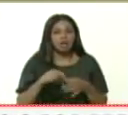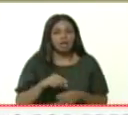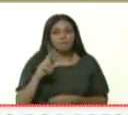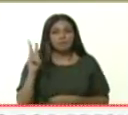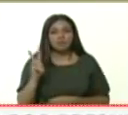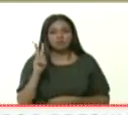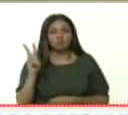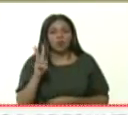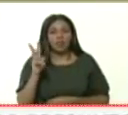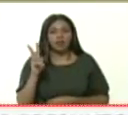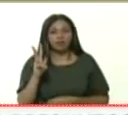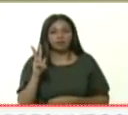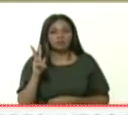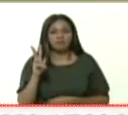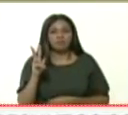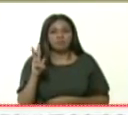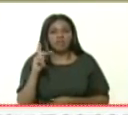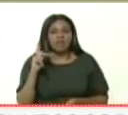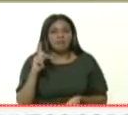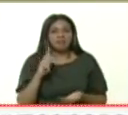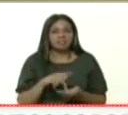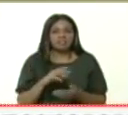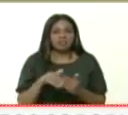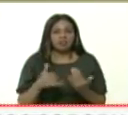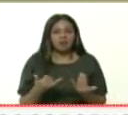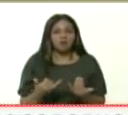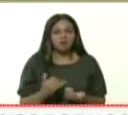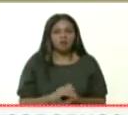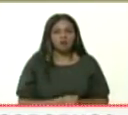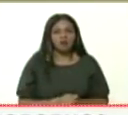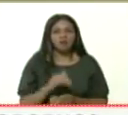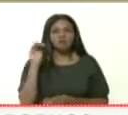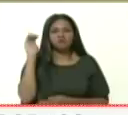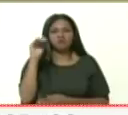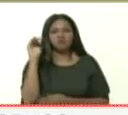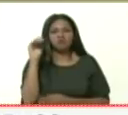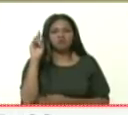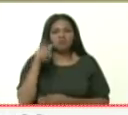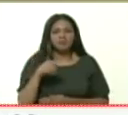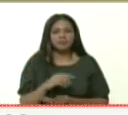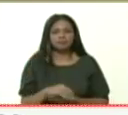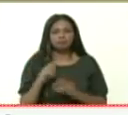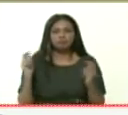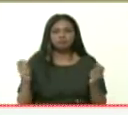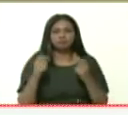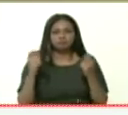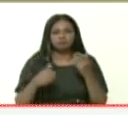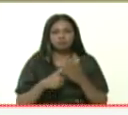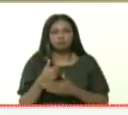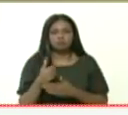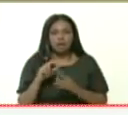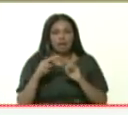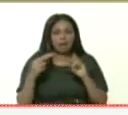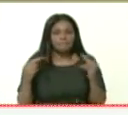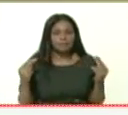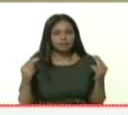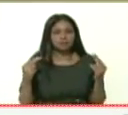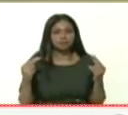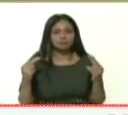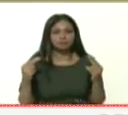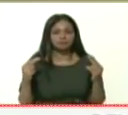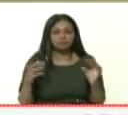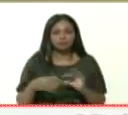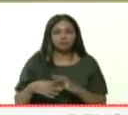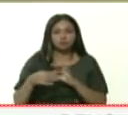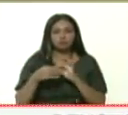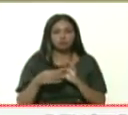Venezuela, en el presente y en el futuro, prevalecerá la paz y la